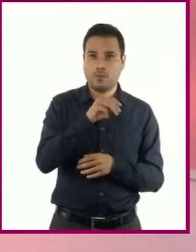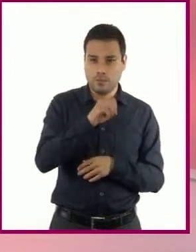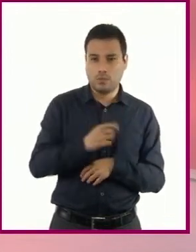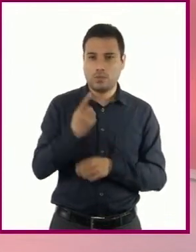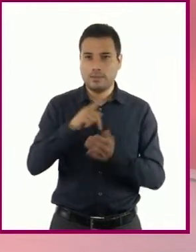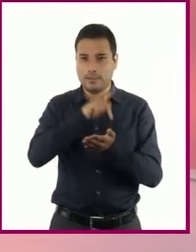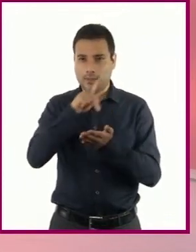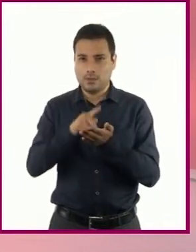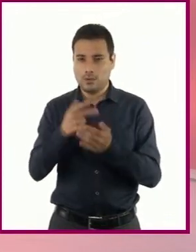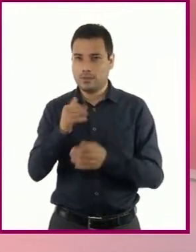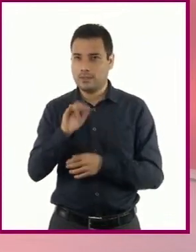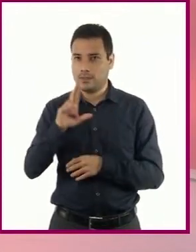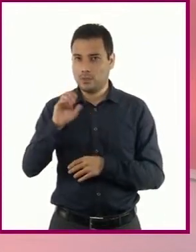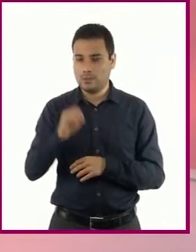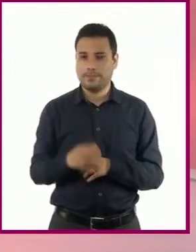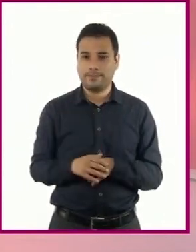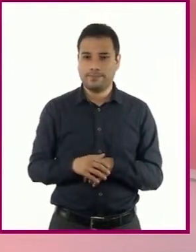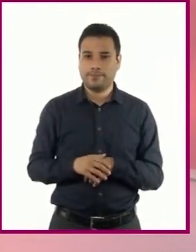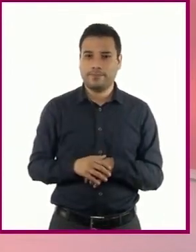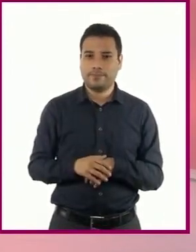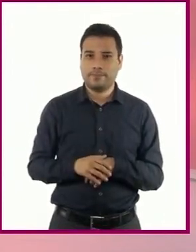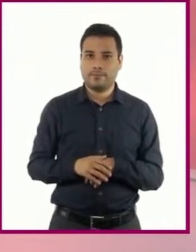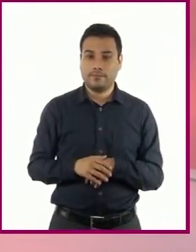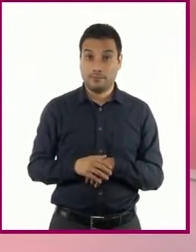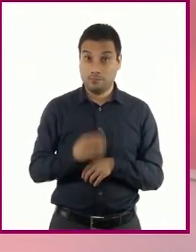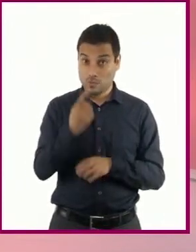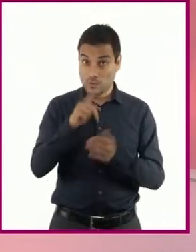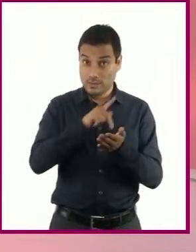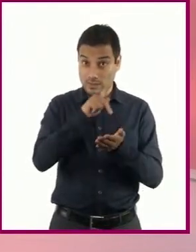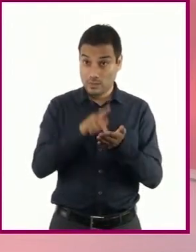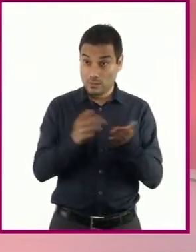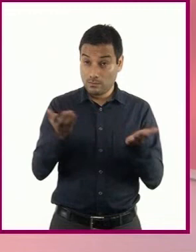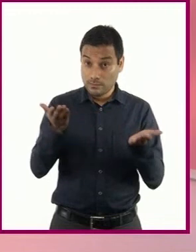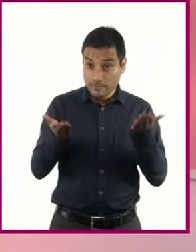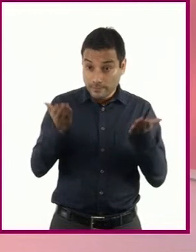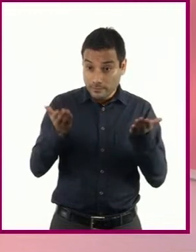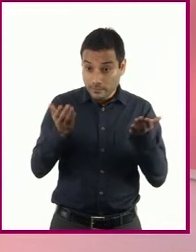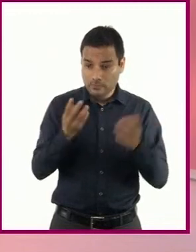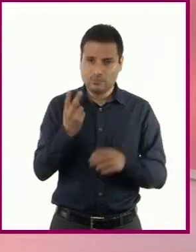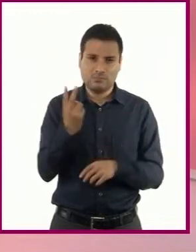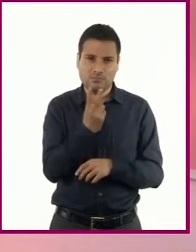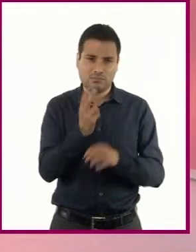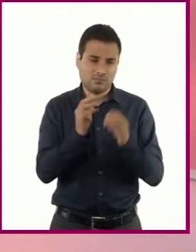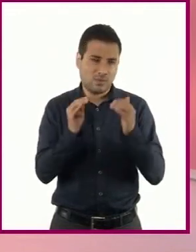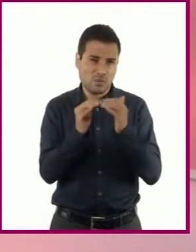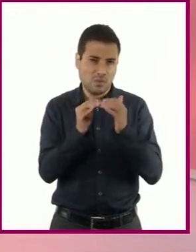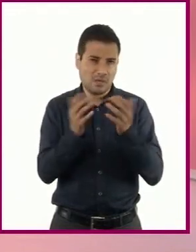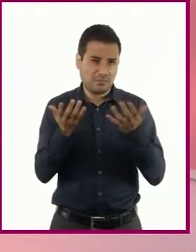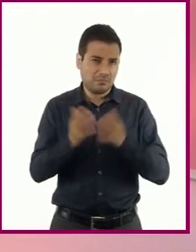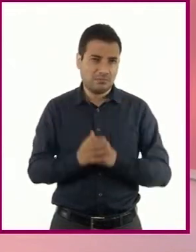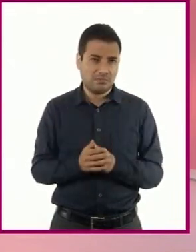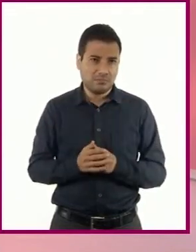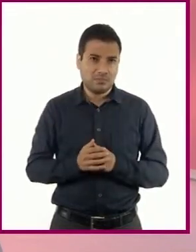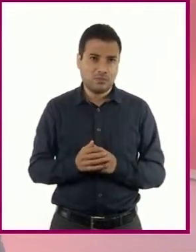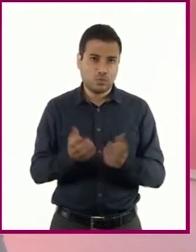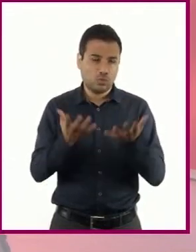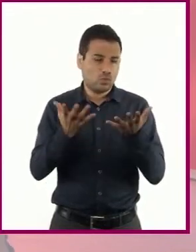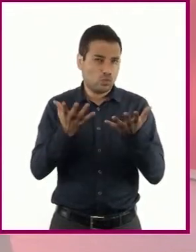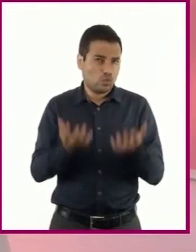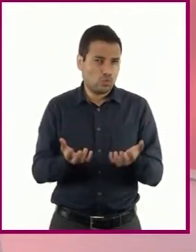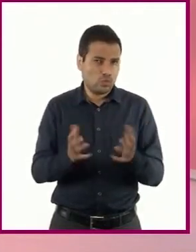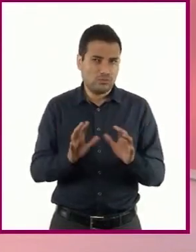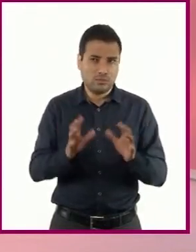hierro. Si tengo 1 kilo de plomo y 1 kilo de hierro, la gravedad los va a traer de la misma manera, con la misma fuerza, en la misma